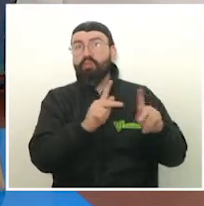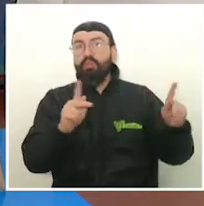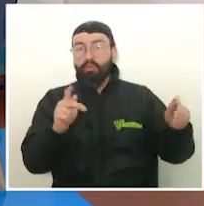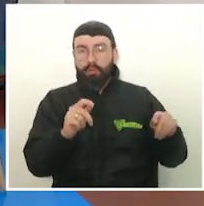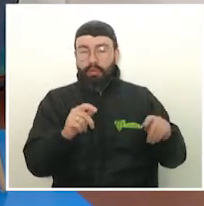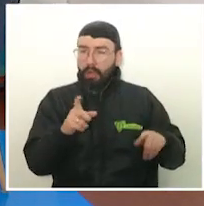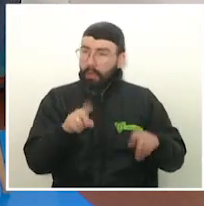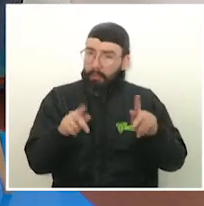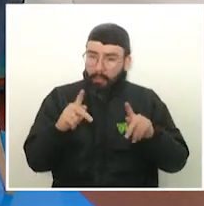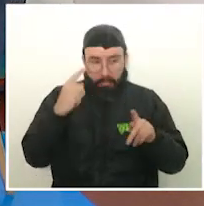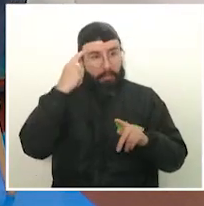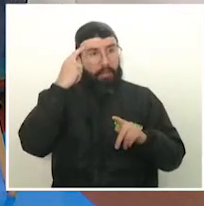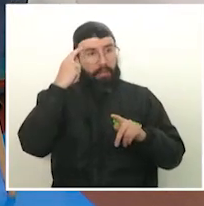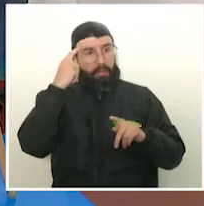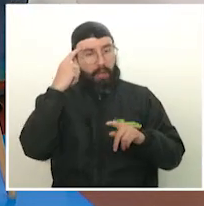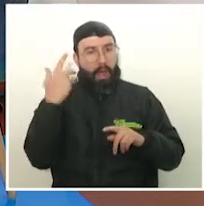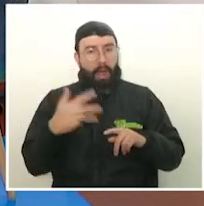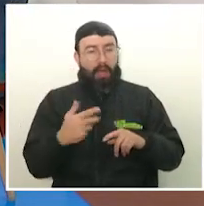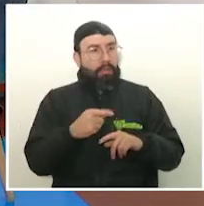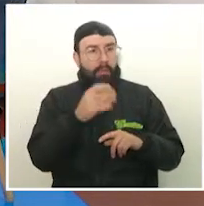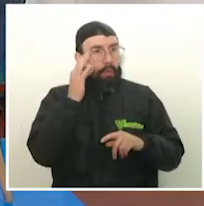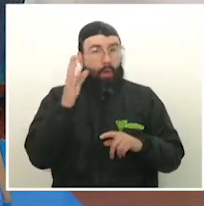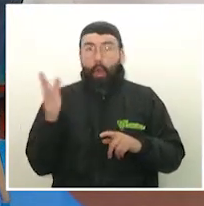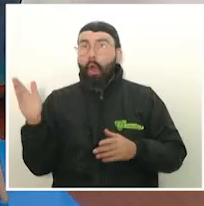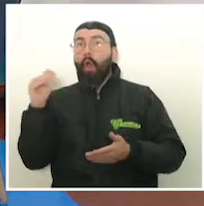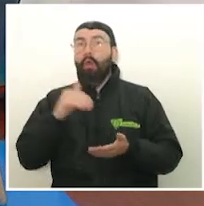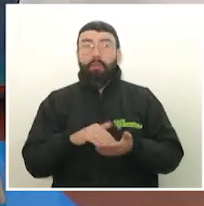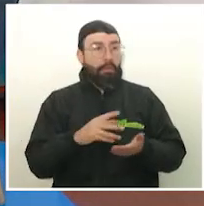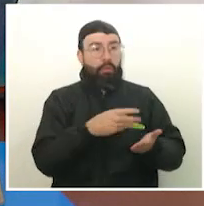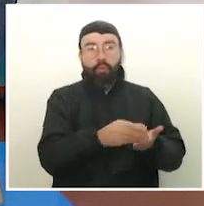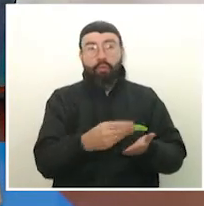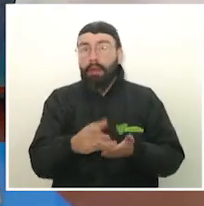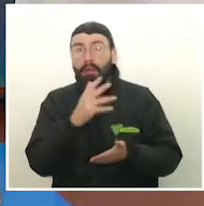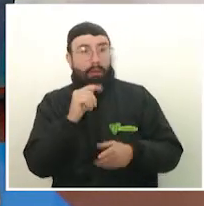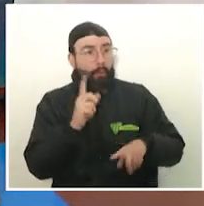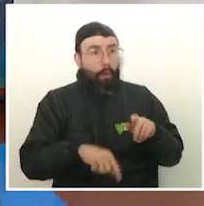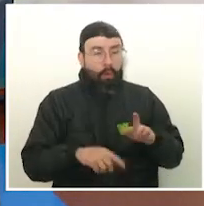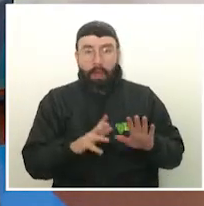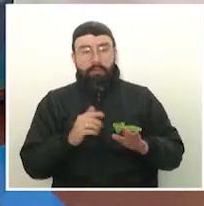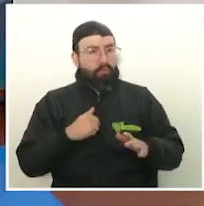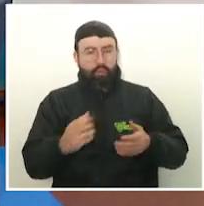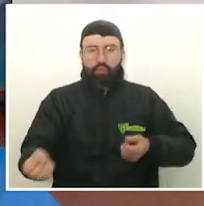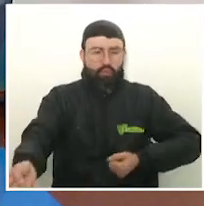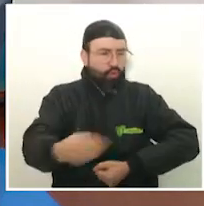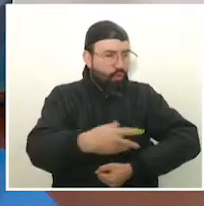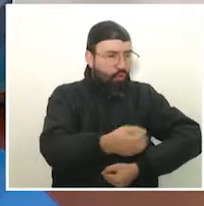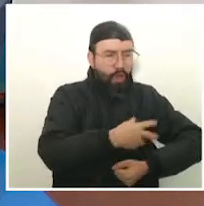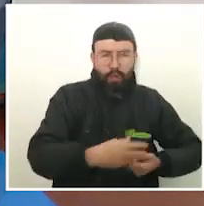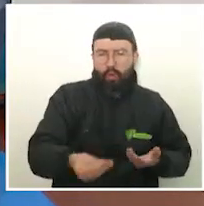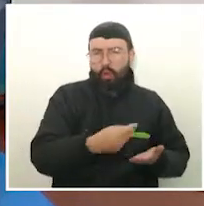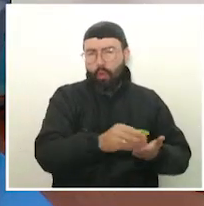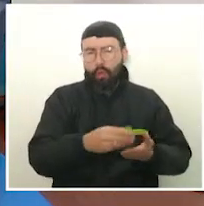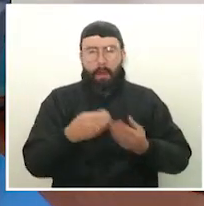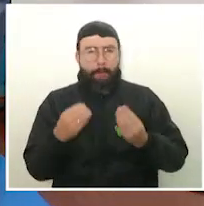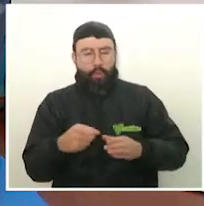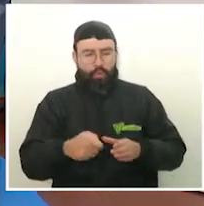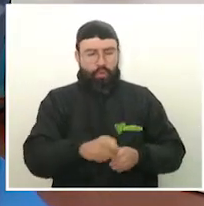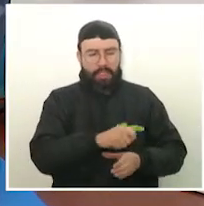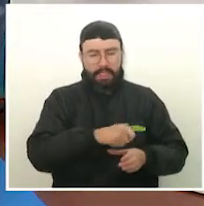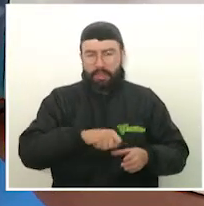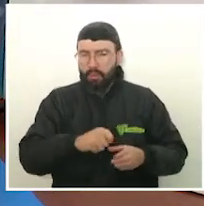que no iban a poder volver a salir o comprar. Entonces compraron muchos enlatados, embutidos,